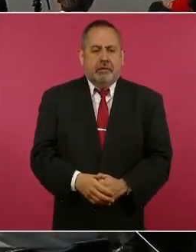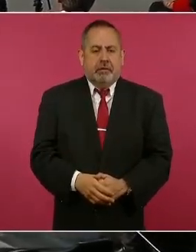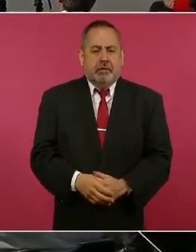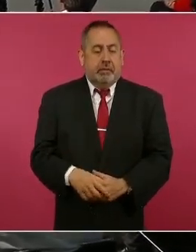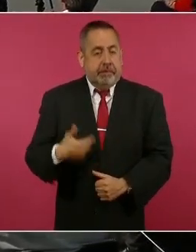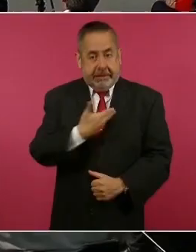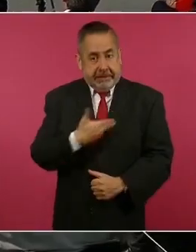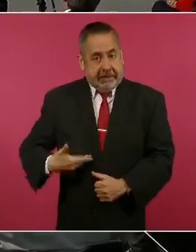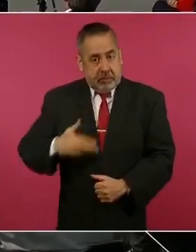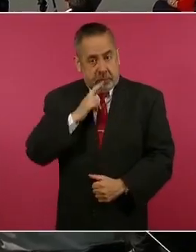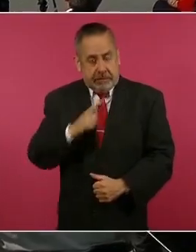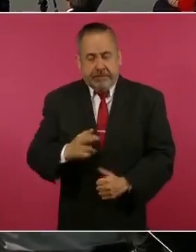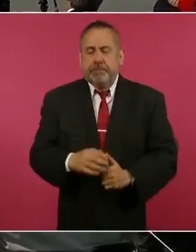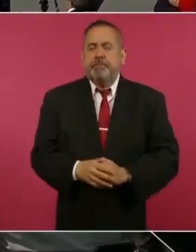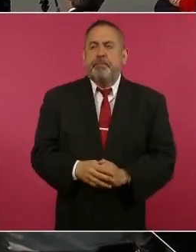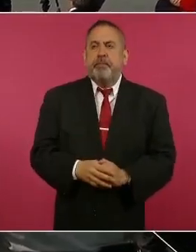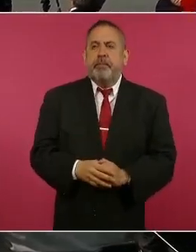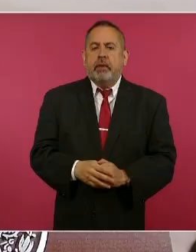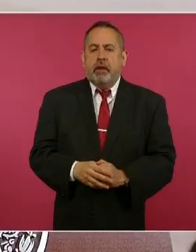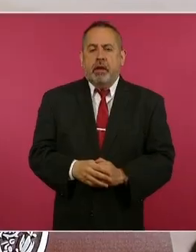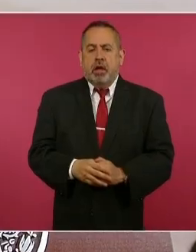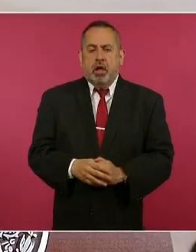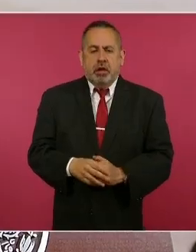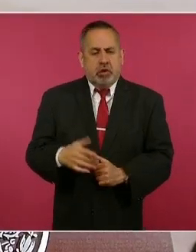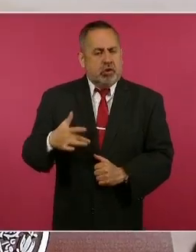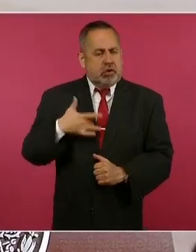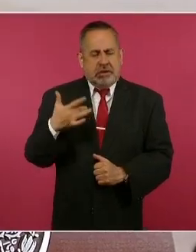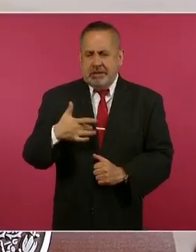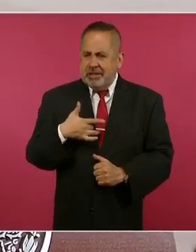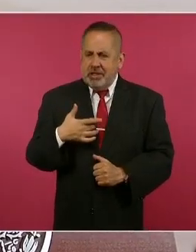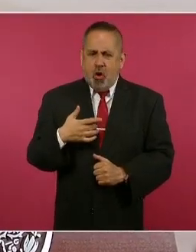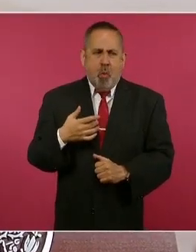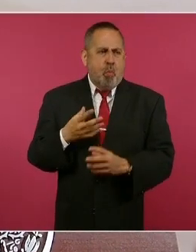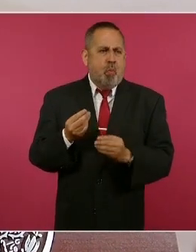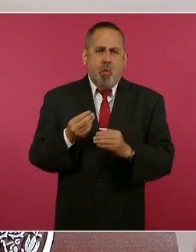yo siento que ha habido mucha solidaridad